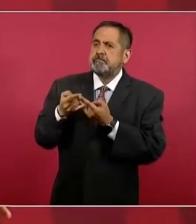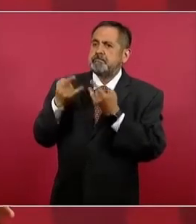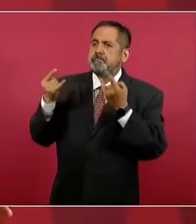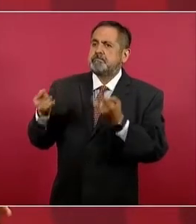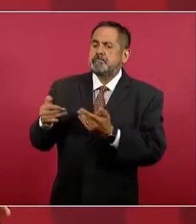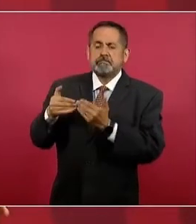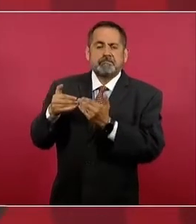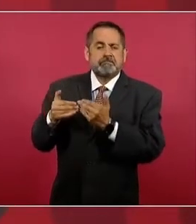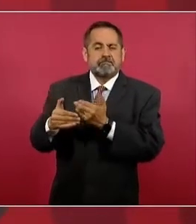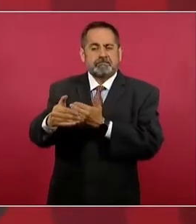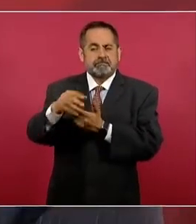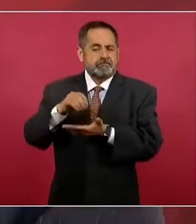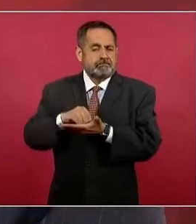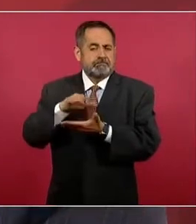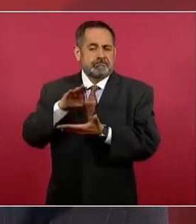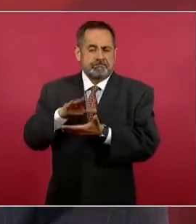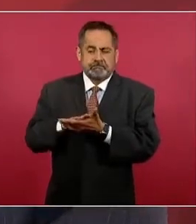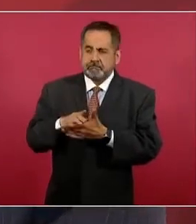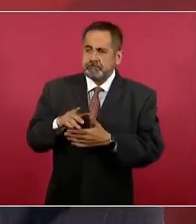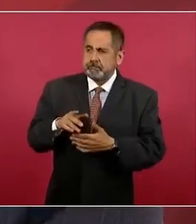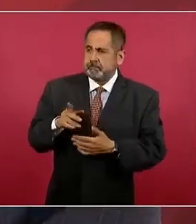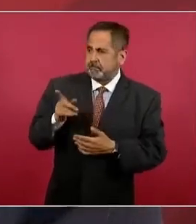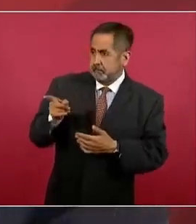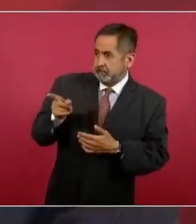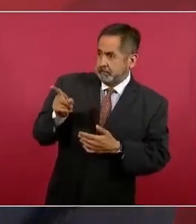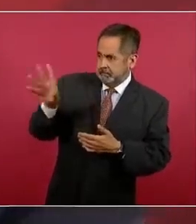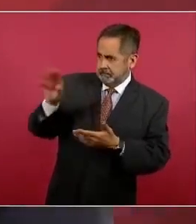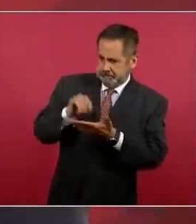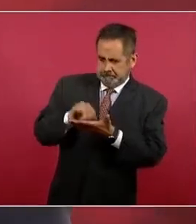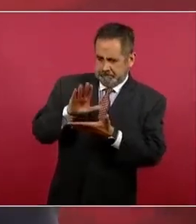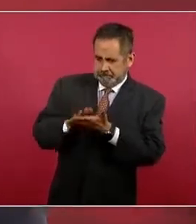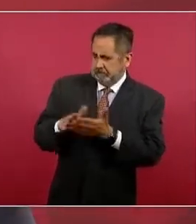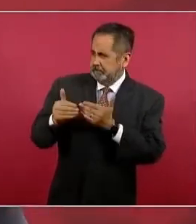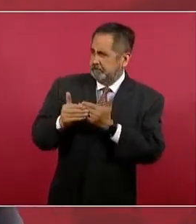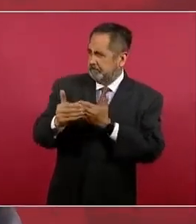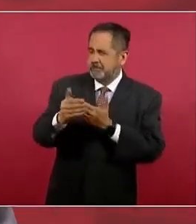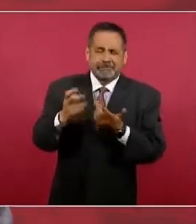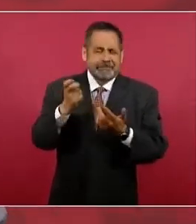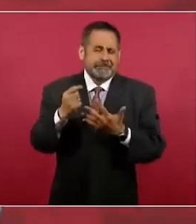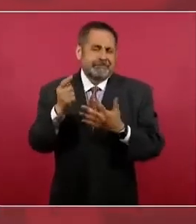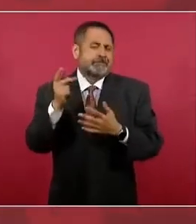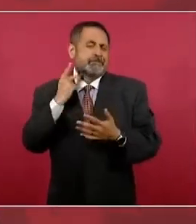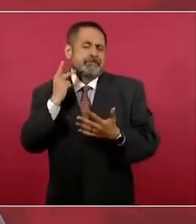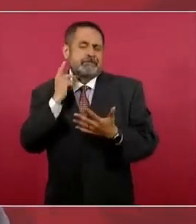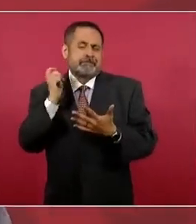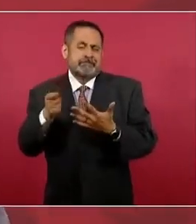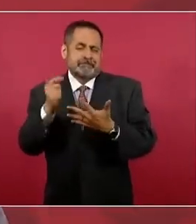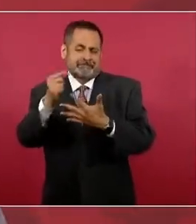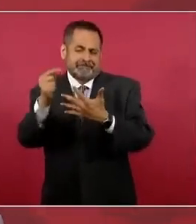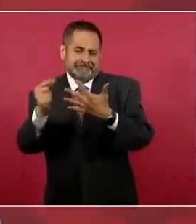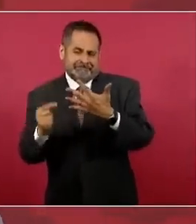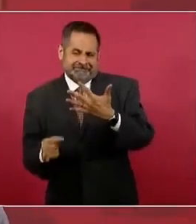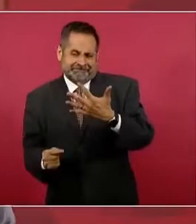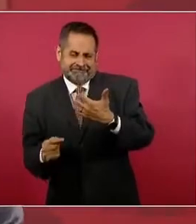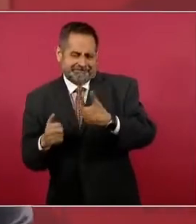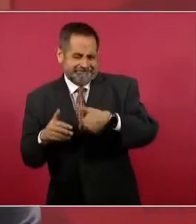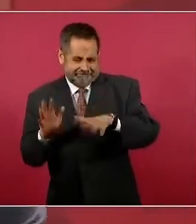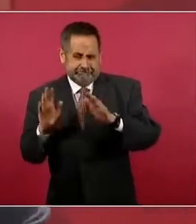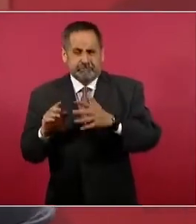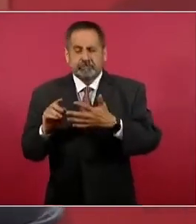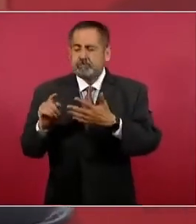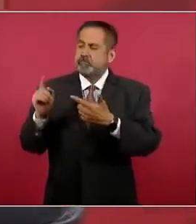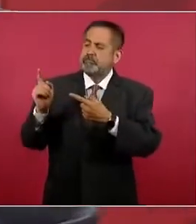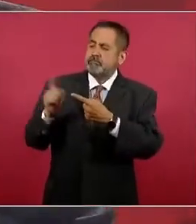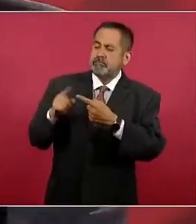Esa es la que más me place, porque hay muchas definiciones, ¿no? La política se inventó para evitar